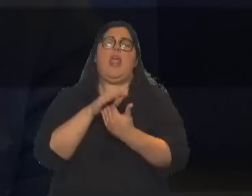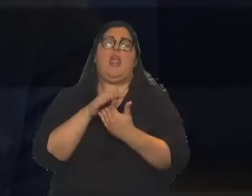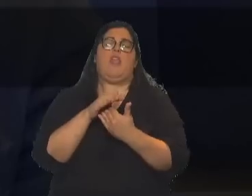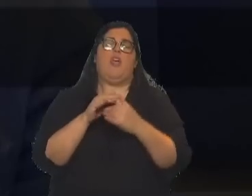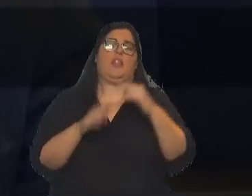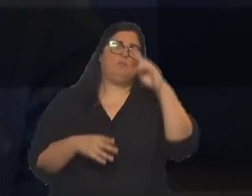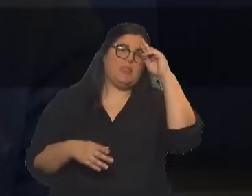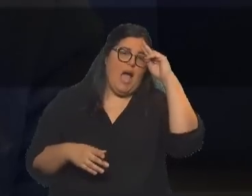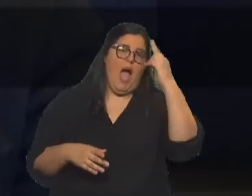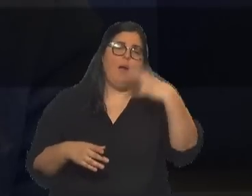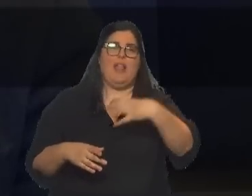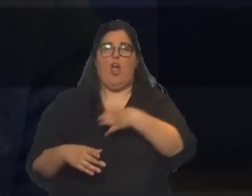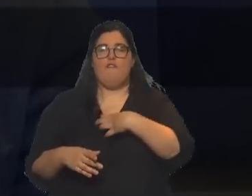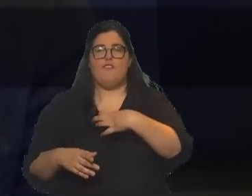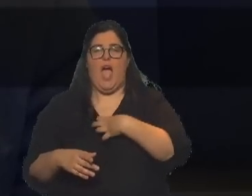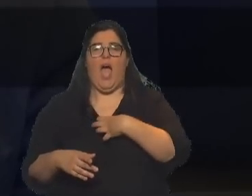autorevole